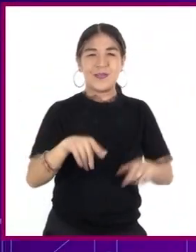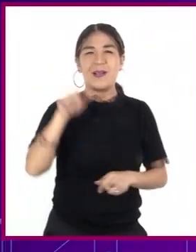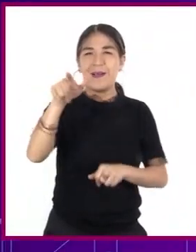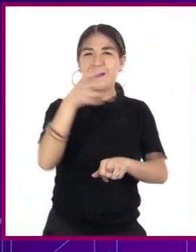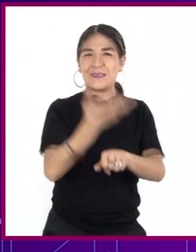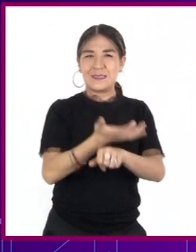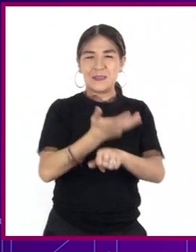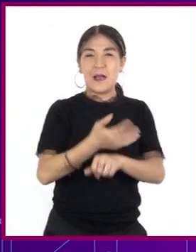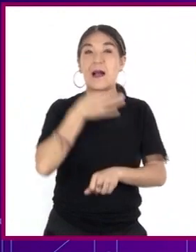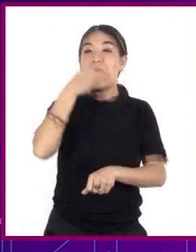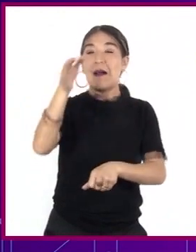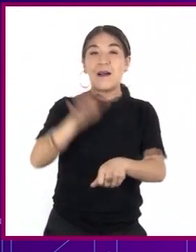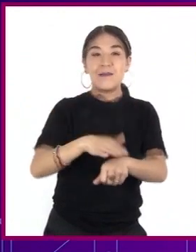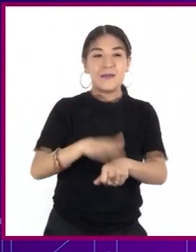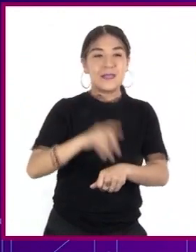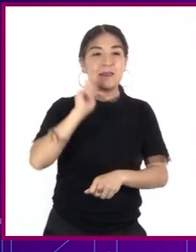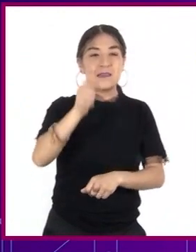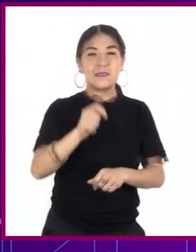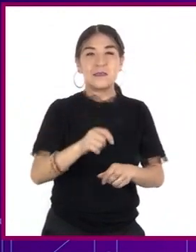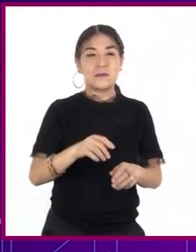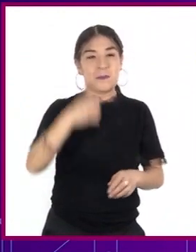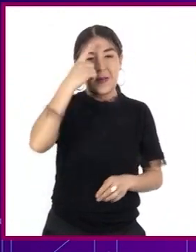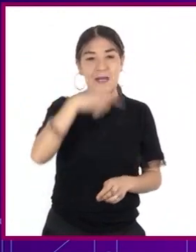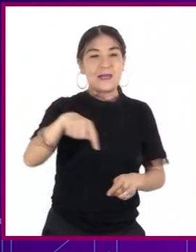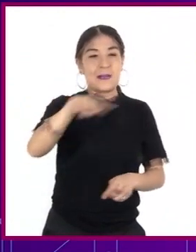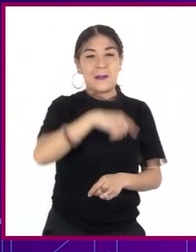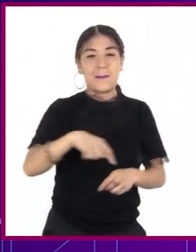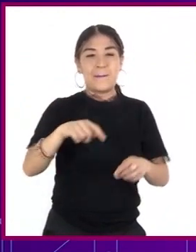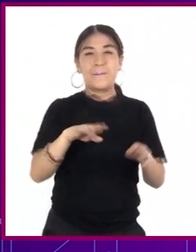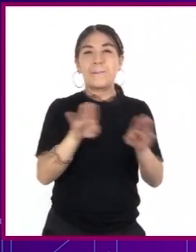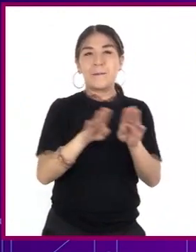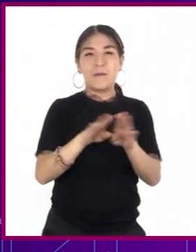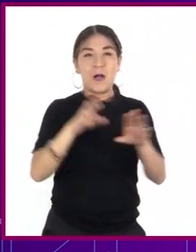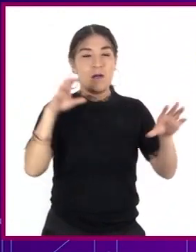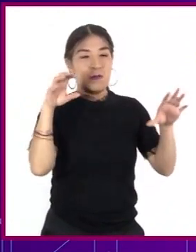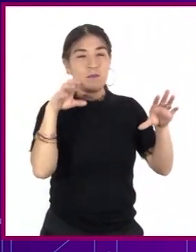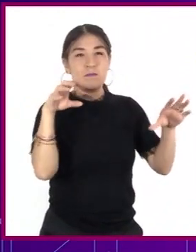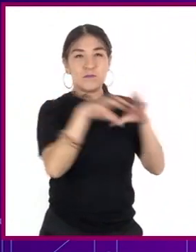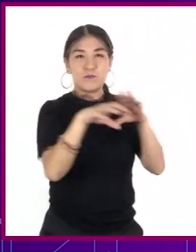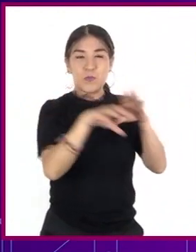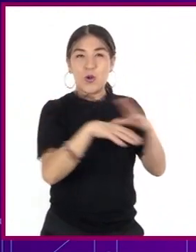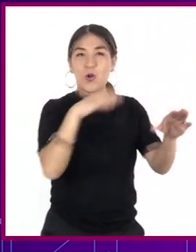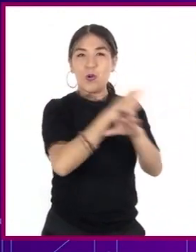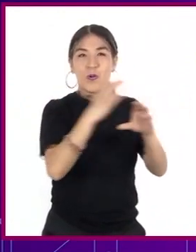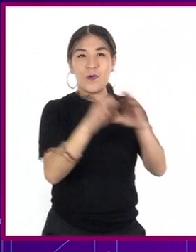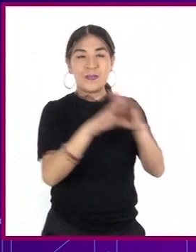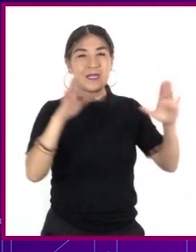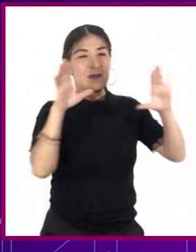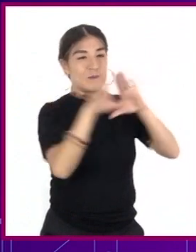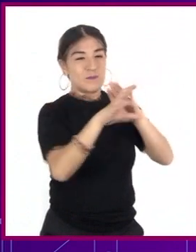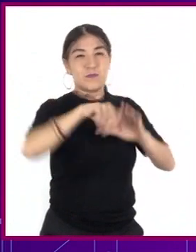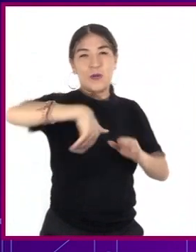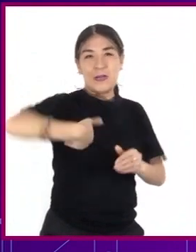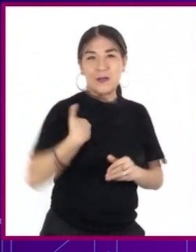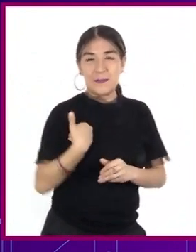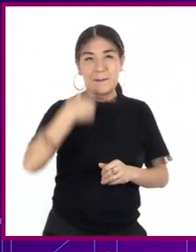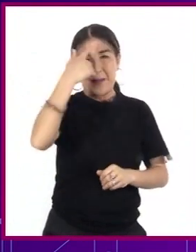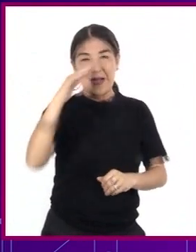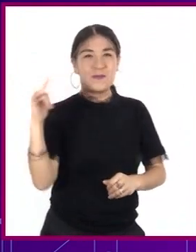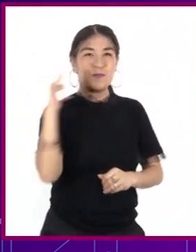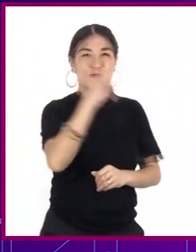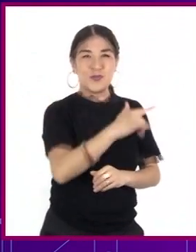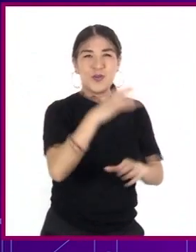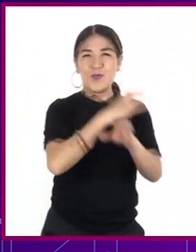se anuncia que el volumen máximo permitido para el equipaje que los pasajeros necesitan subir con ellos es